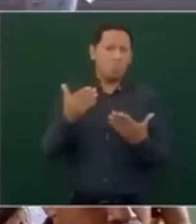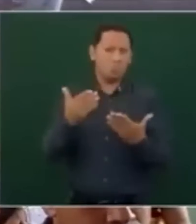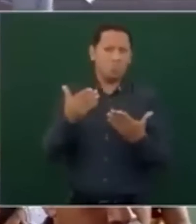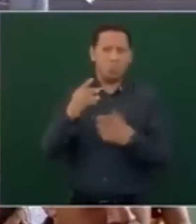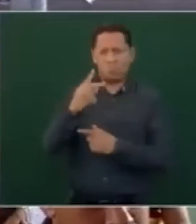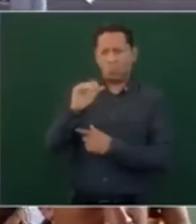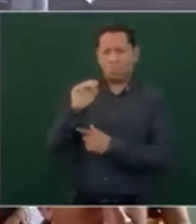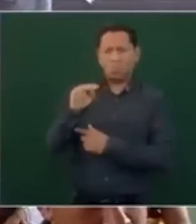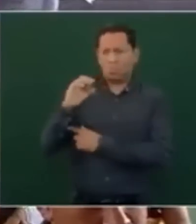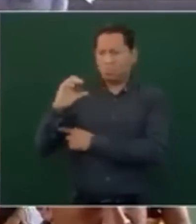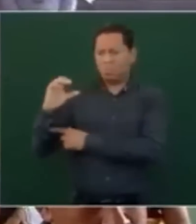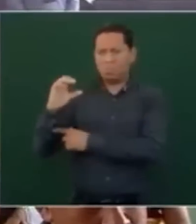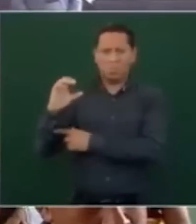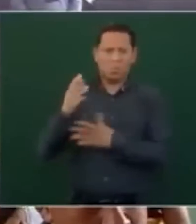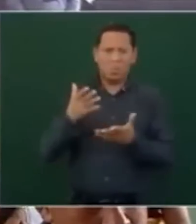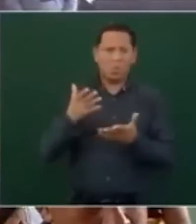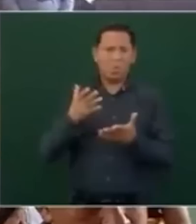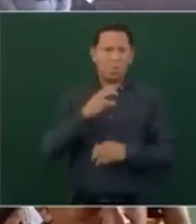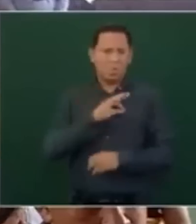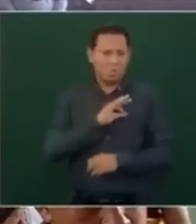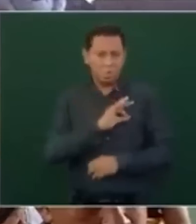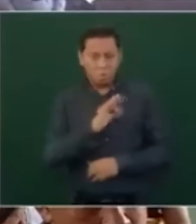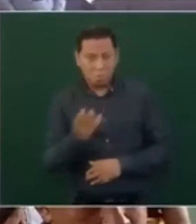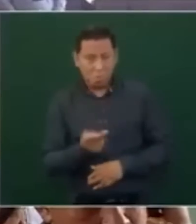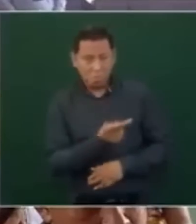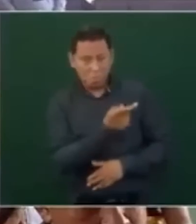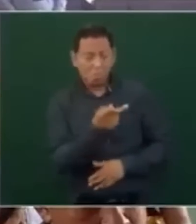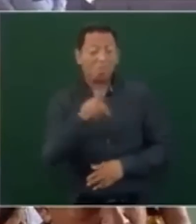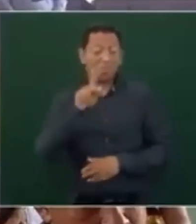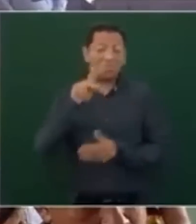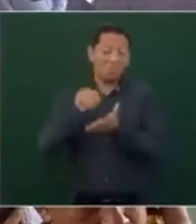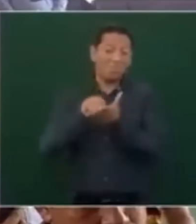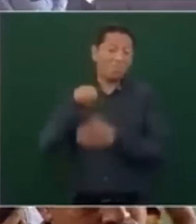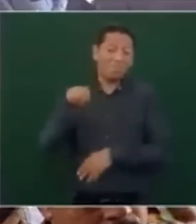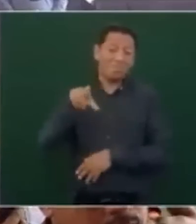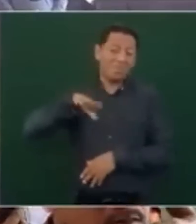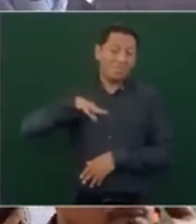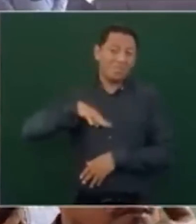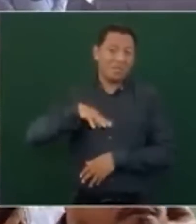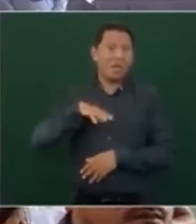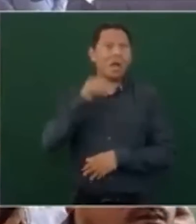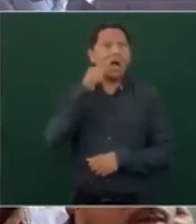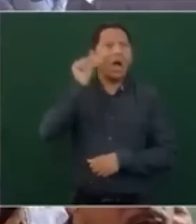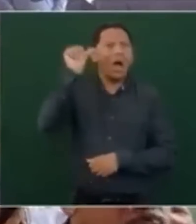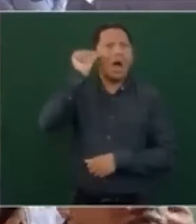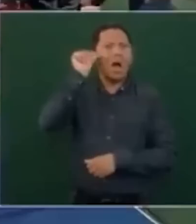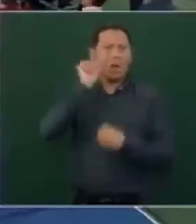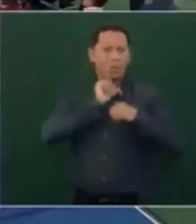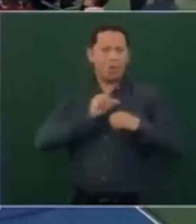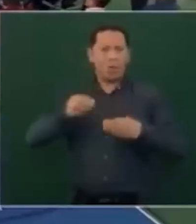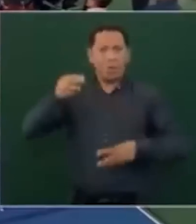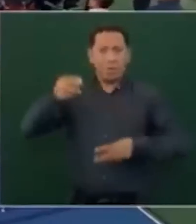pero vemos que existe una actitud que ya es constante. Incluso ayer la ministra Yasmín